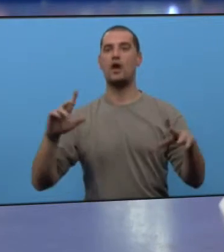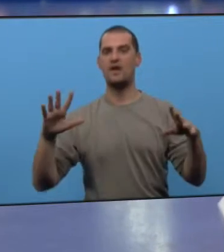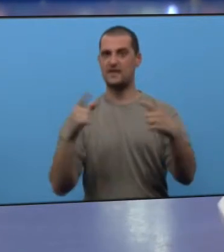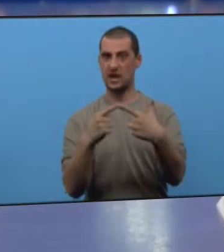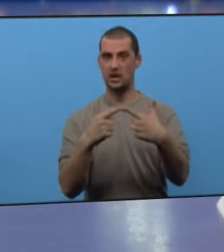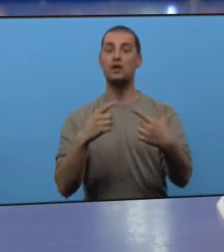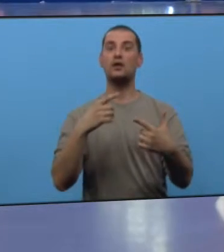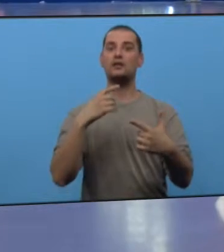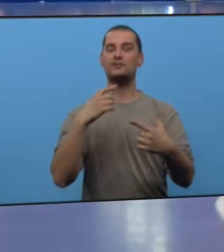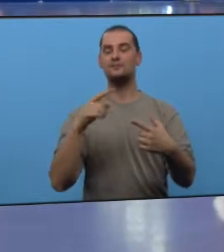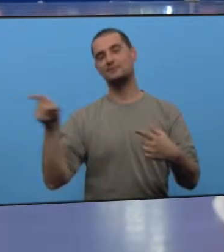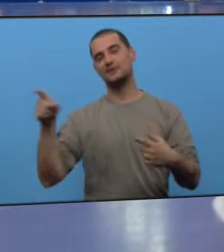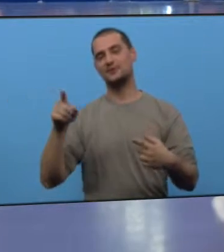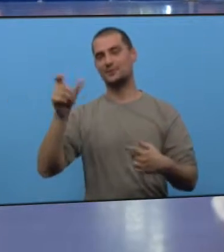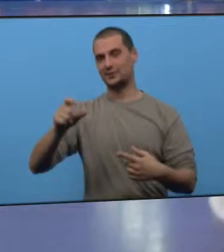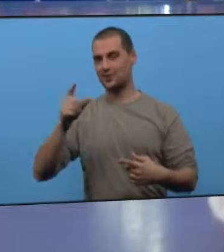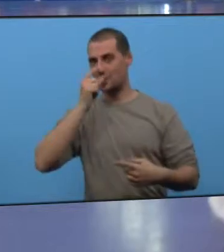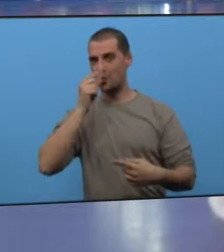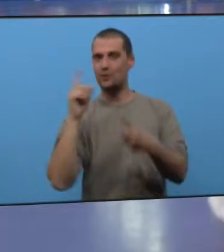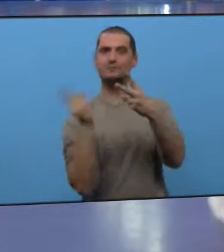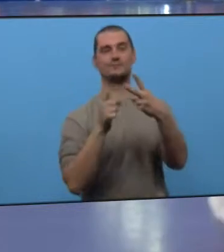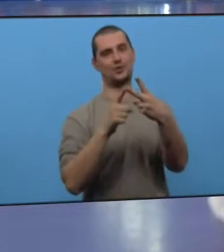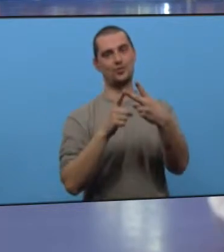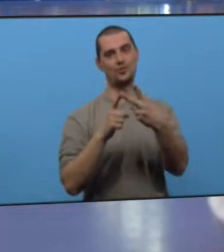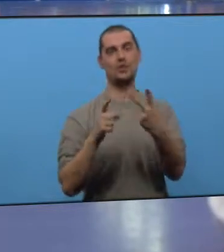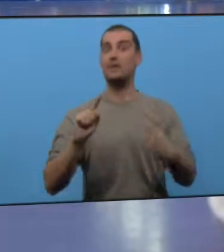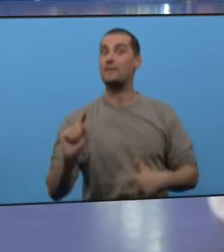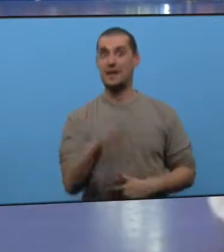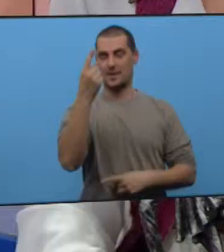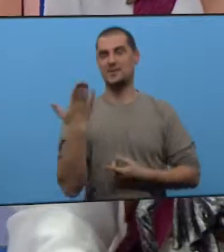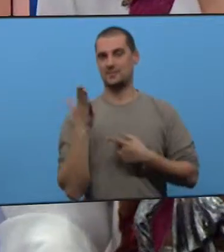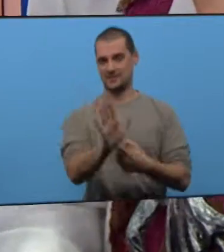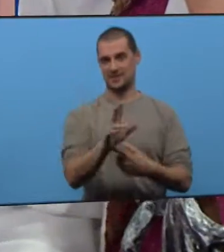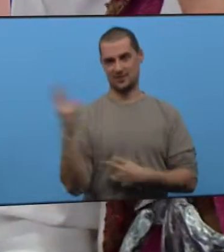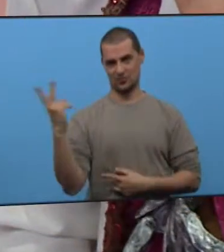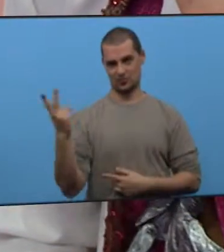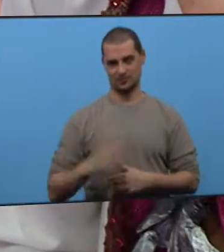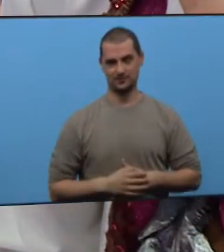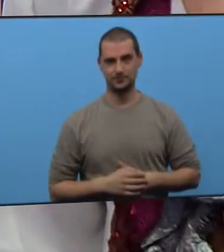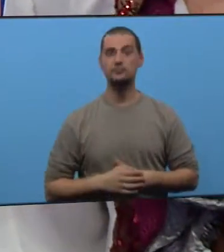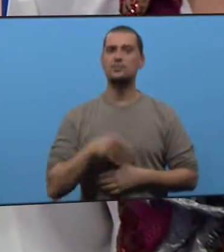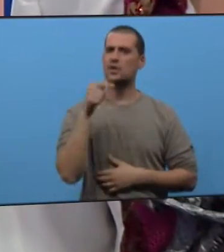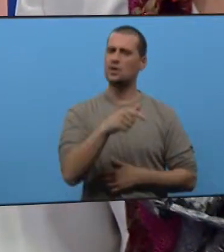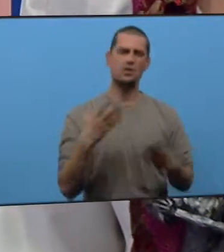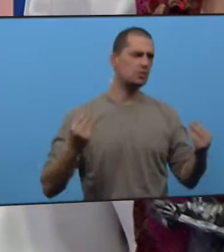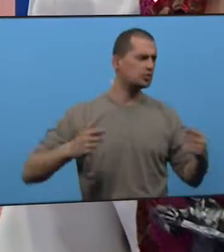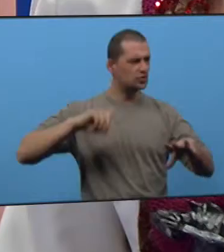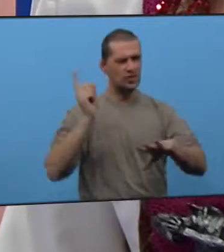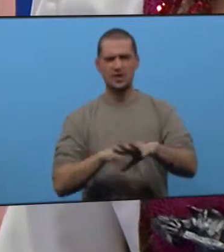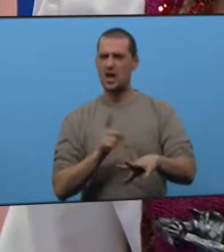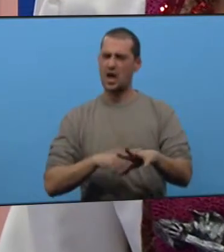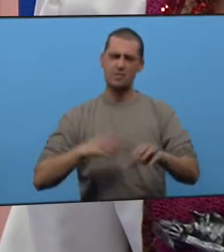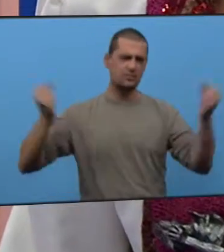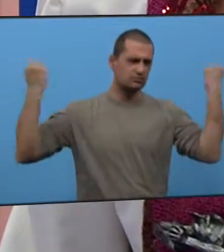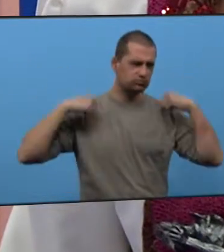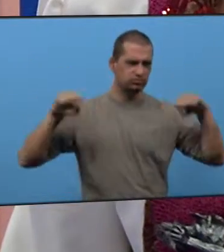lucenses alzáronse con segundo premio. Era a primeira vez que se presentaban. Isto requeire de moito tempo de ensaio,